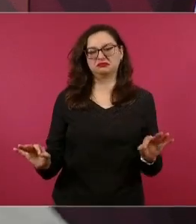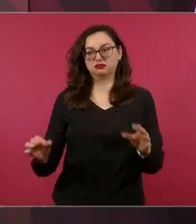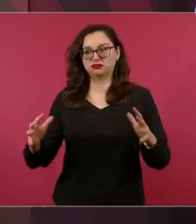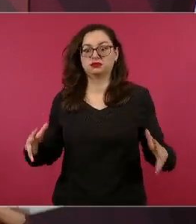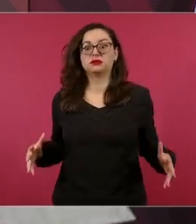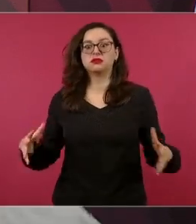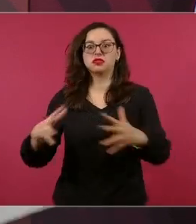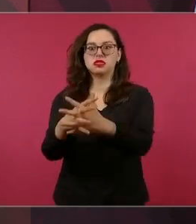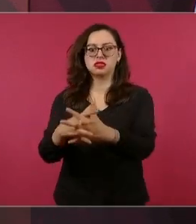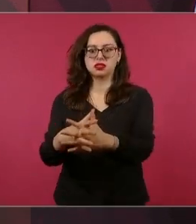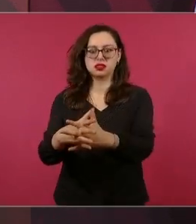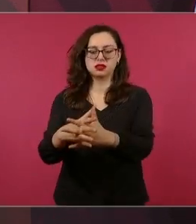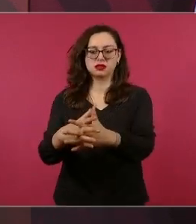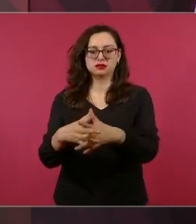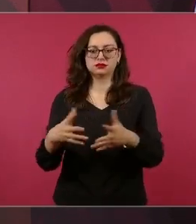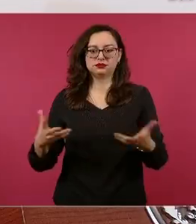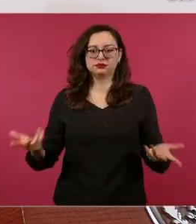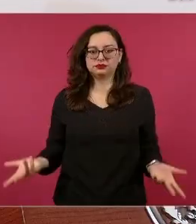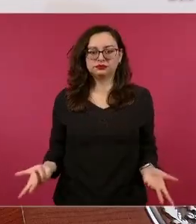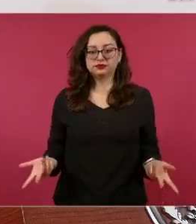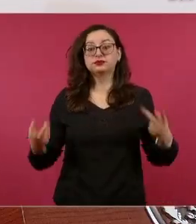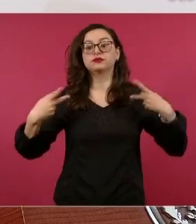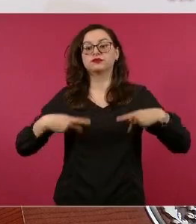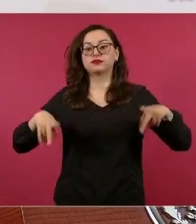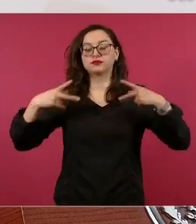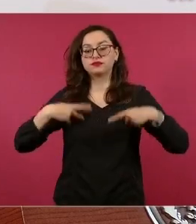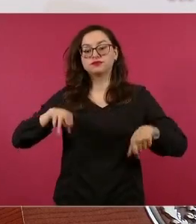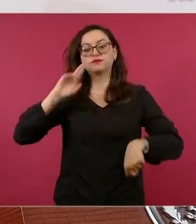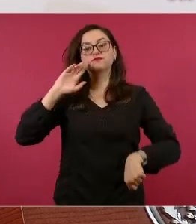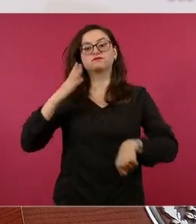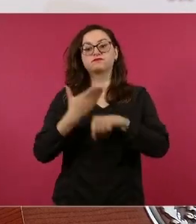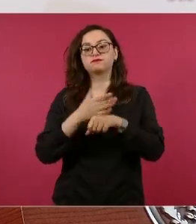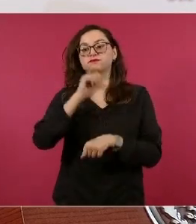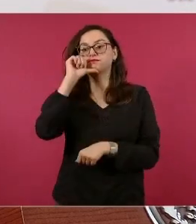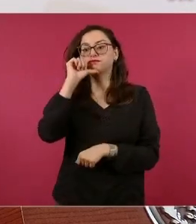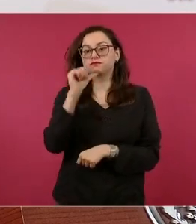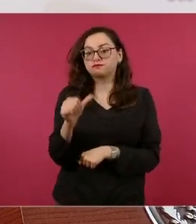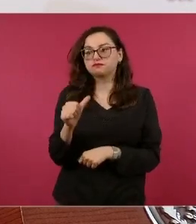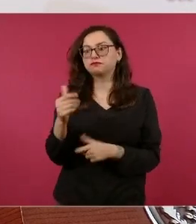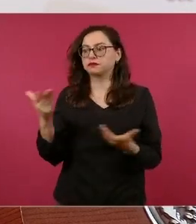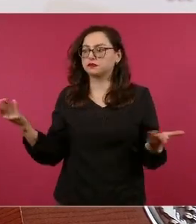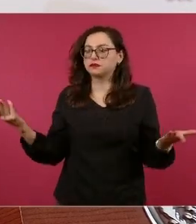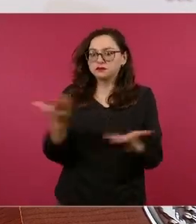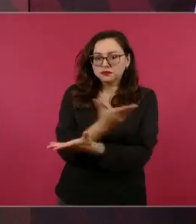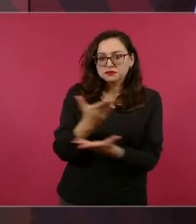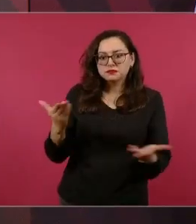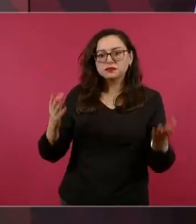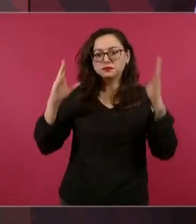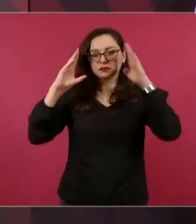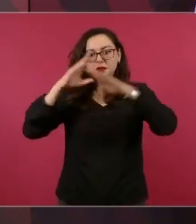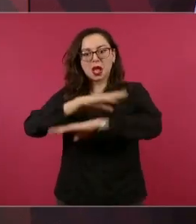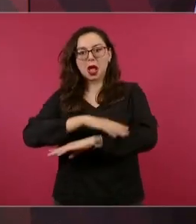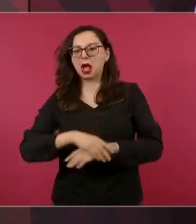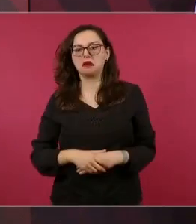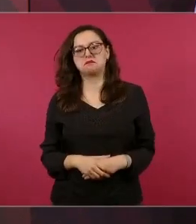de buscar la conciliación, sobre todo entre la gente del pueblo,